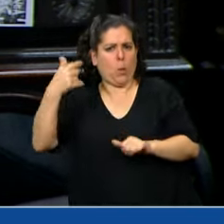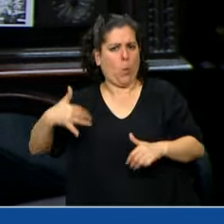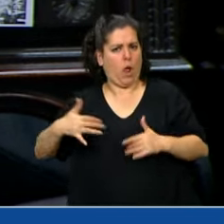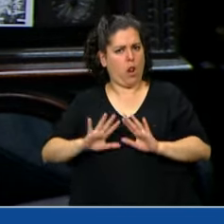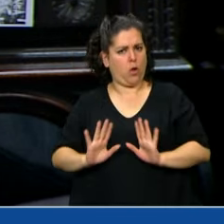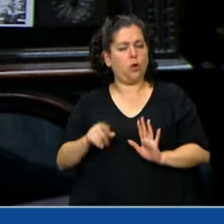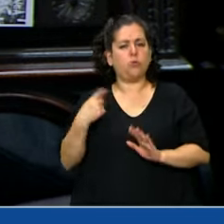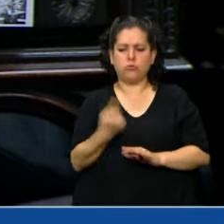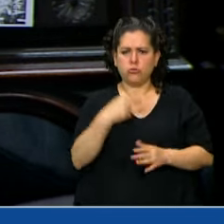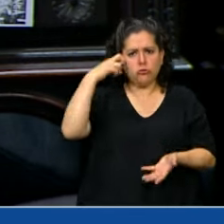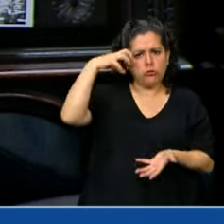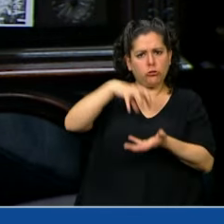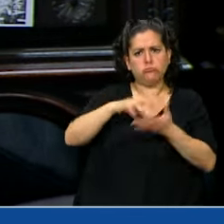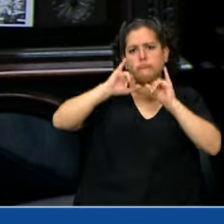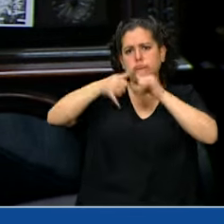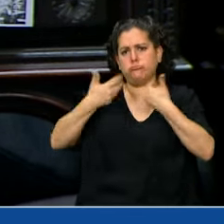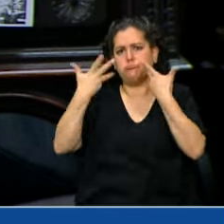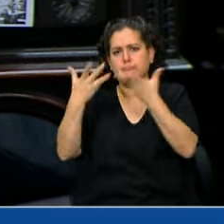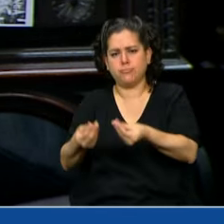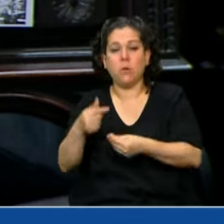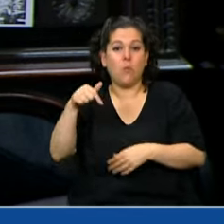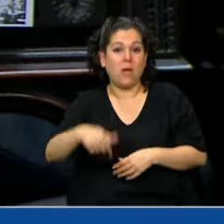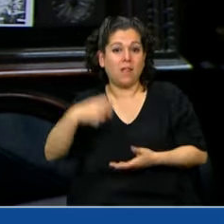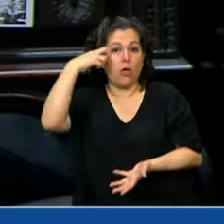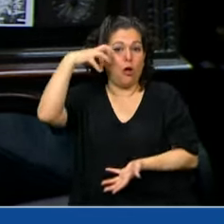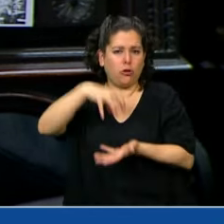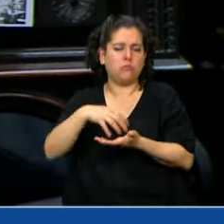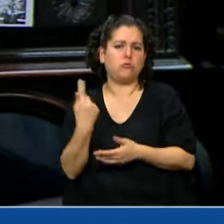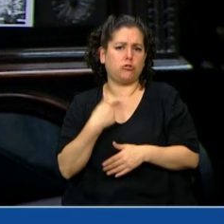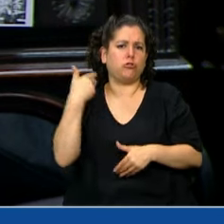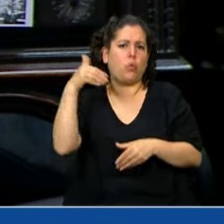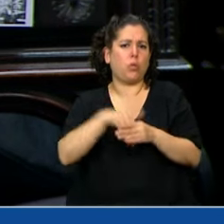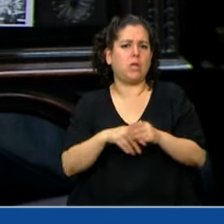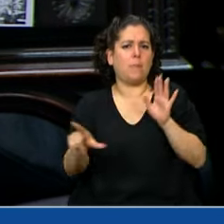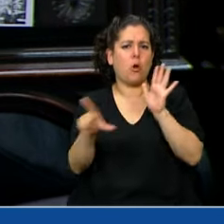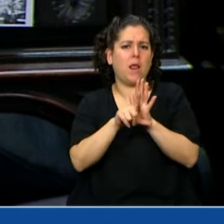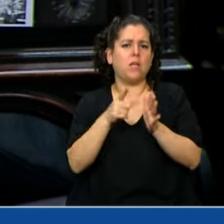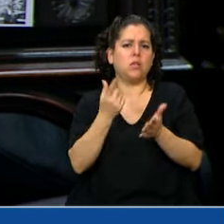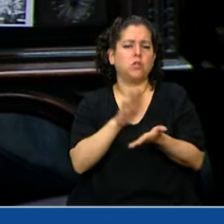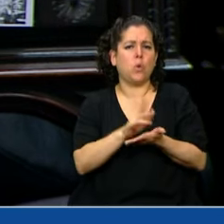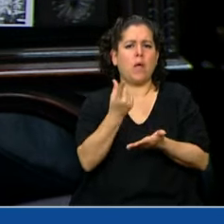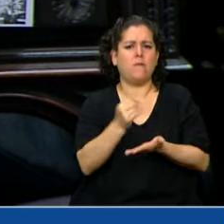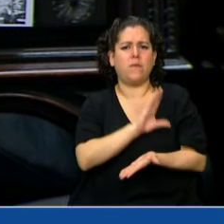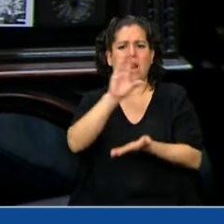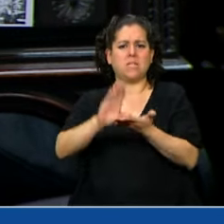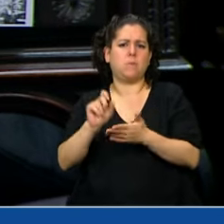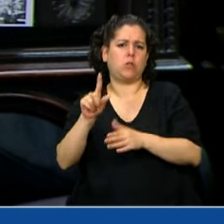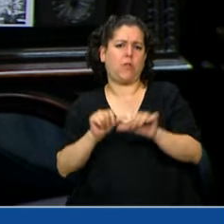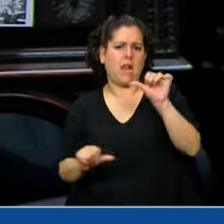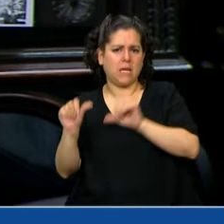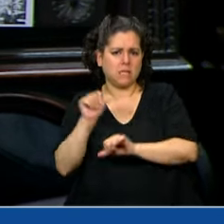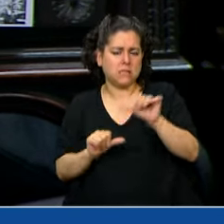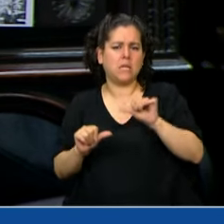acompañada por todo este congreso porque en este congreso votamos la ley de financiamiento de la ciencia